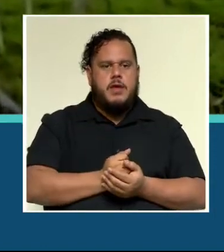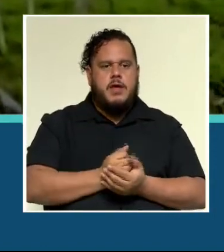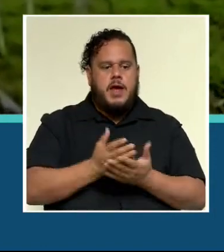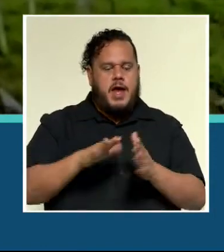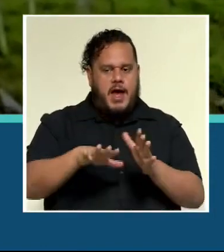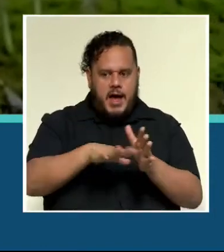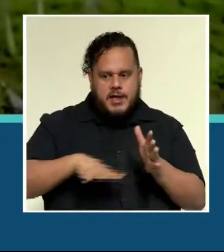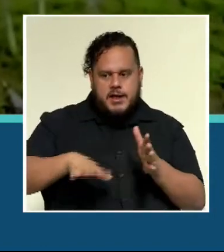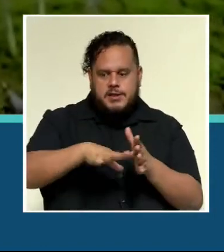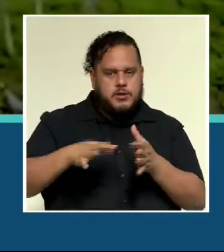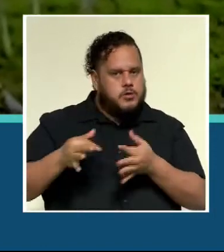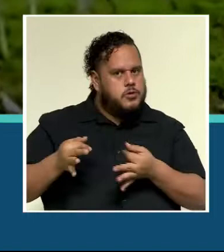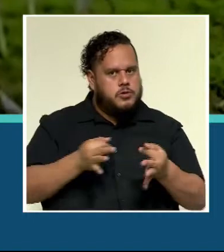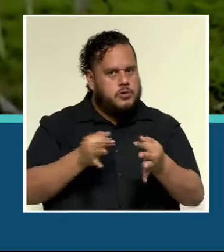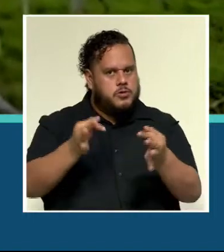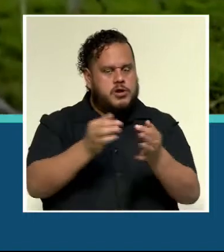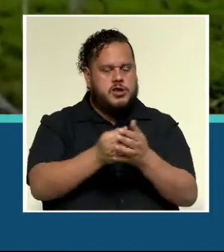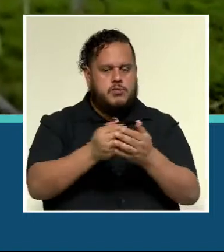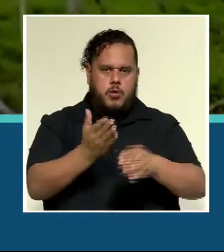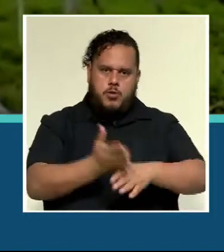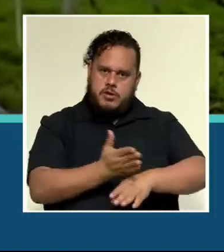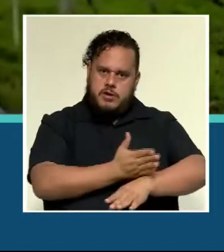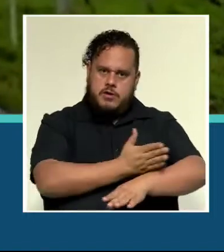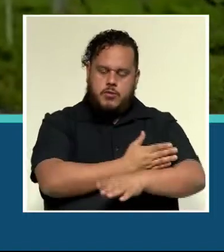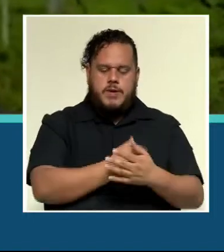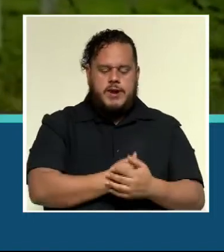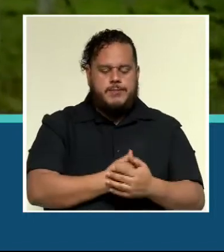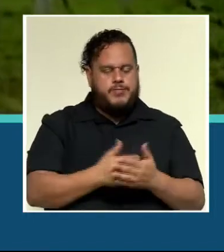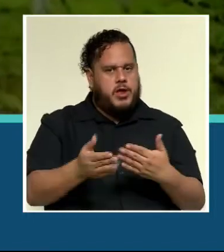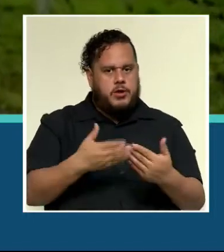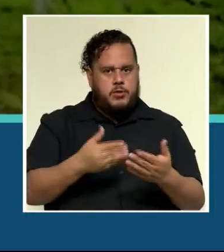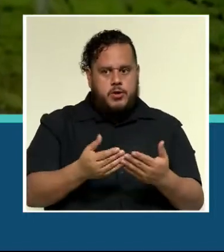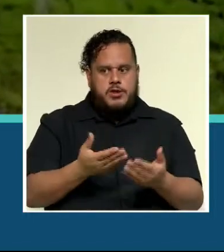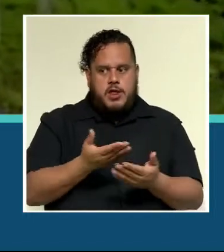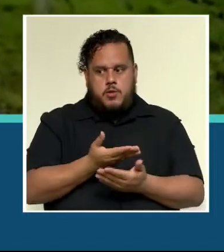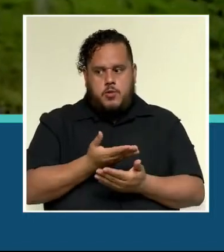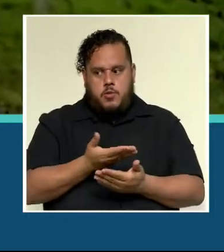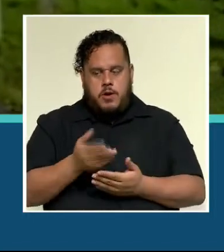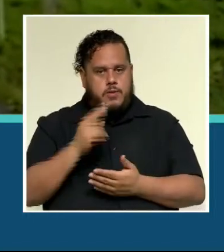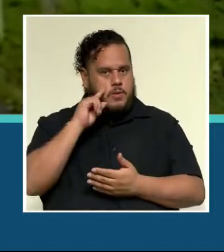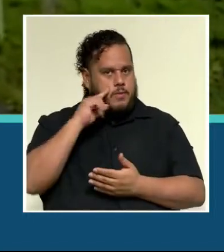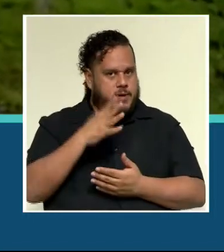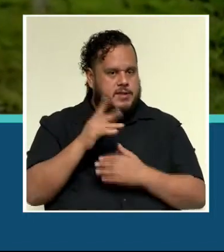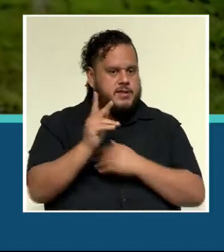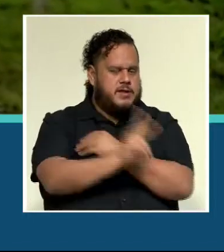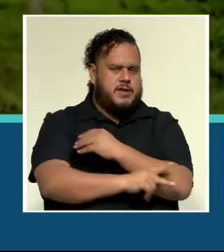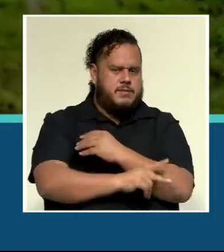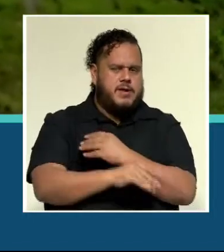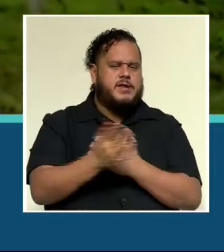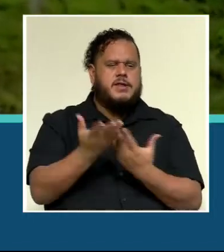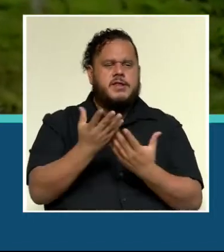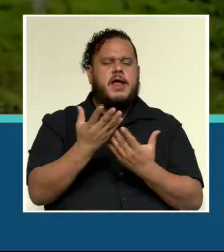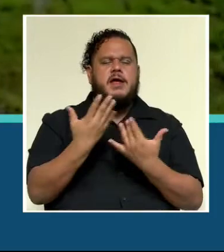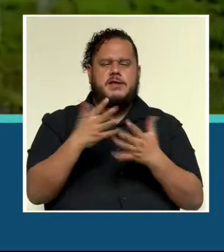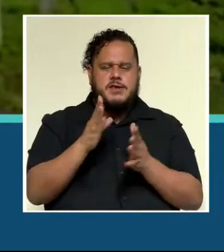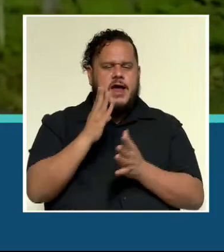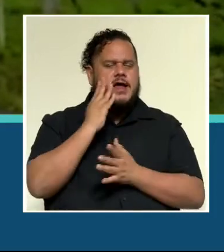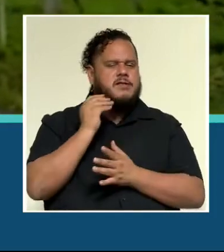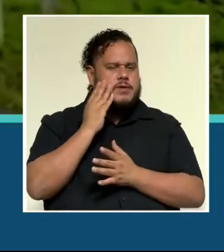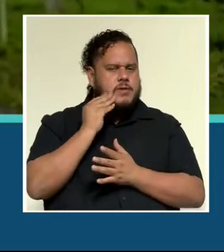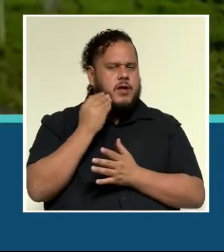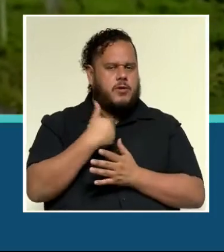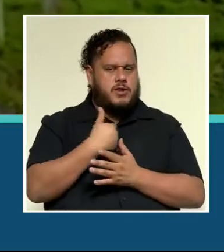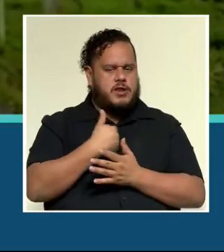sector turístico se recupere, aun cuando en apariencia el país ha experimentado en los últimos meses